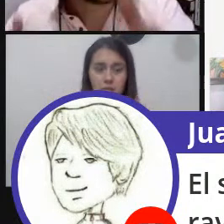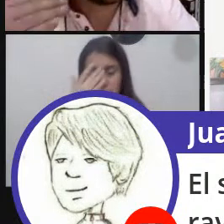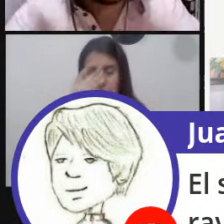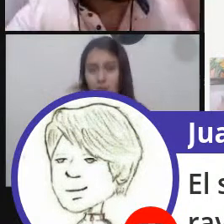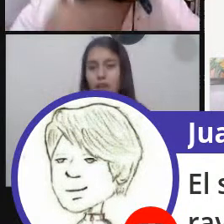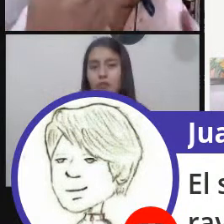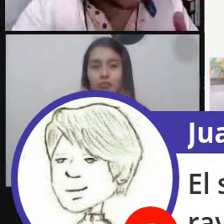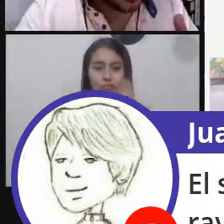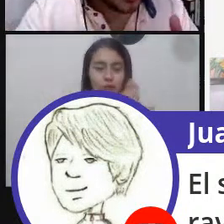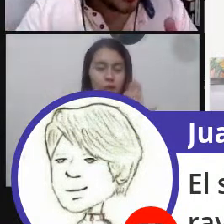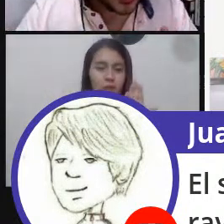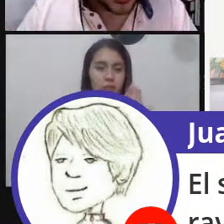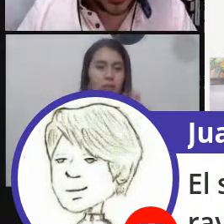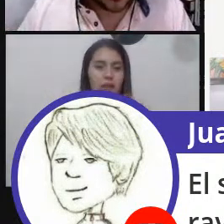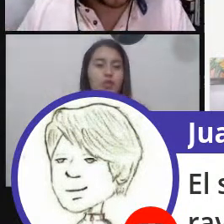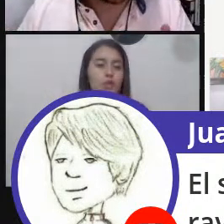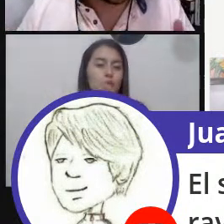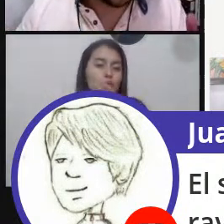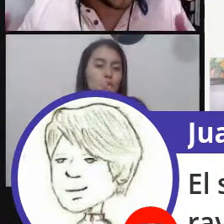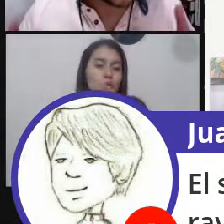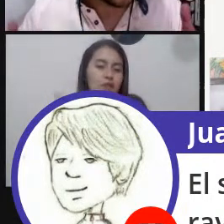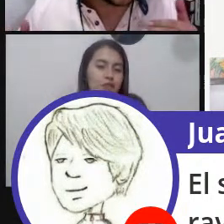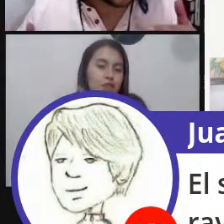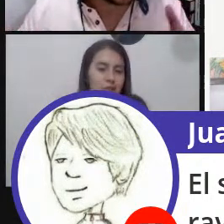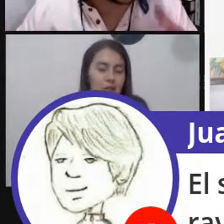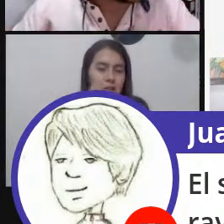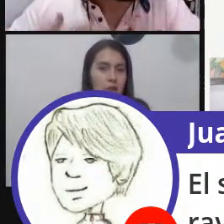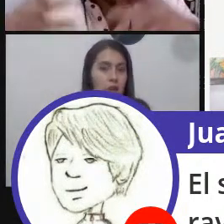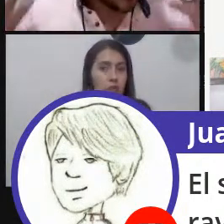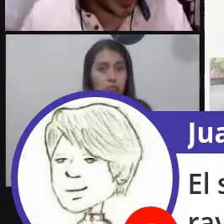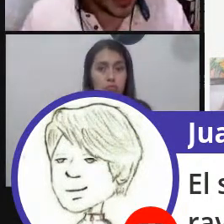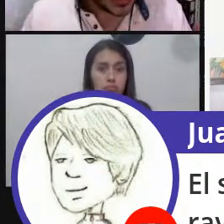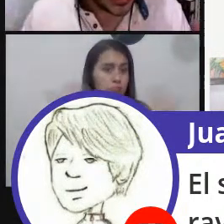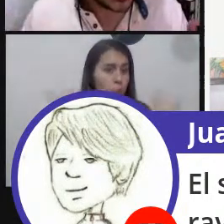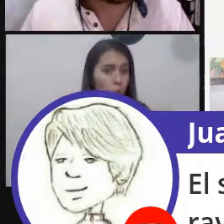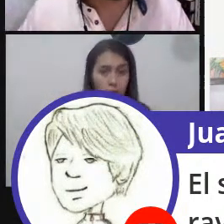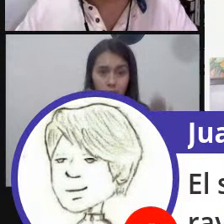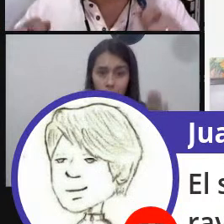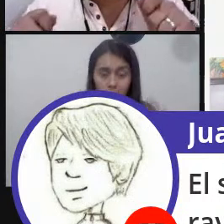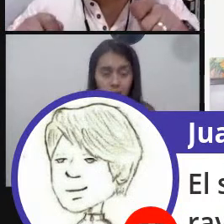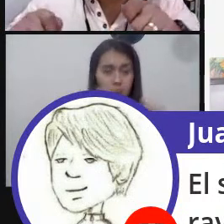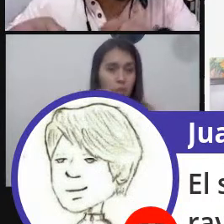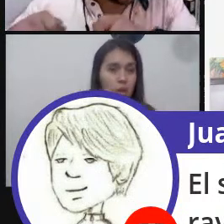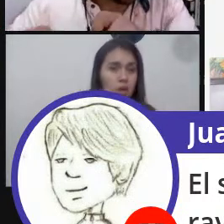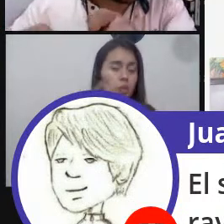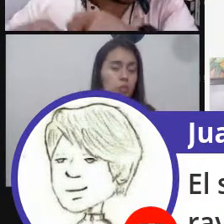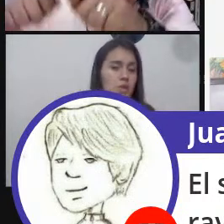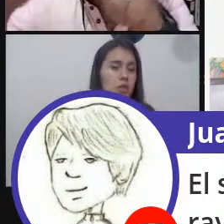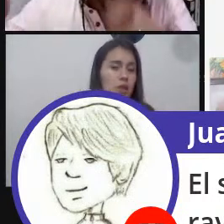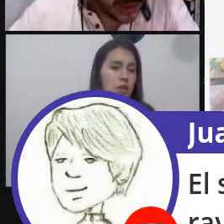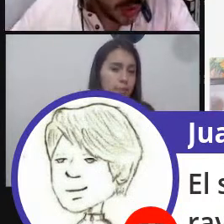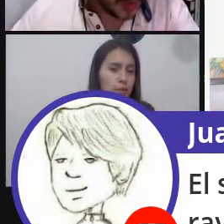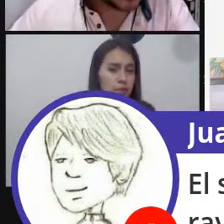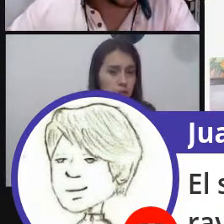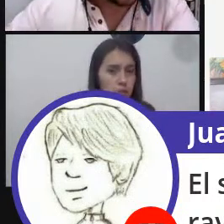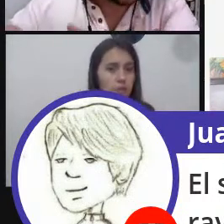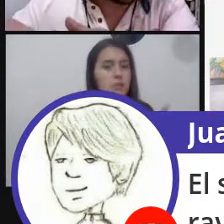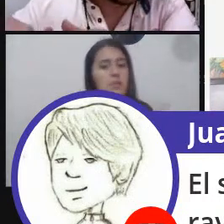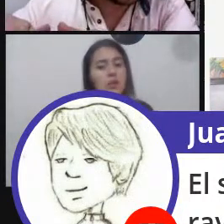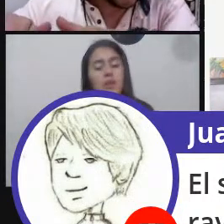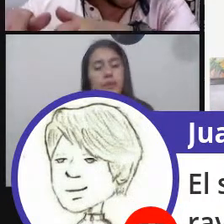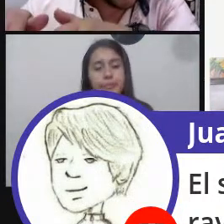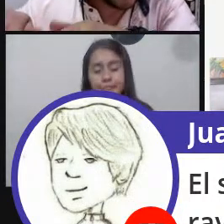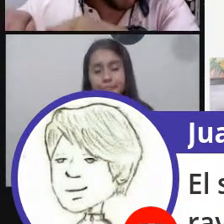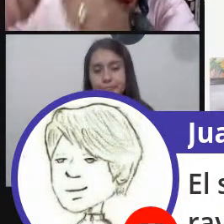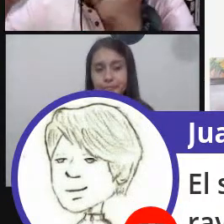programa. Este solamente es un gestor. O sea, tú puedes transmitir la pantalla con el programa que quieras. Allá puedes tener Keynote, allá